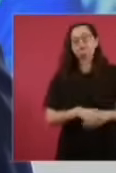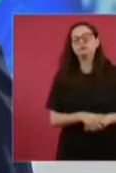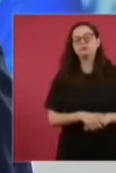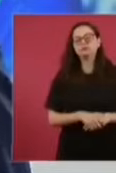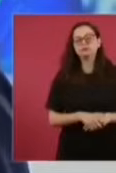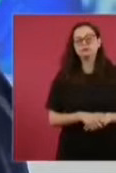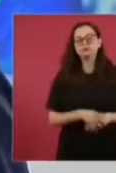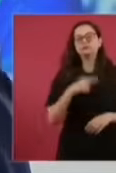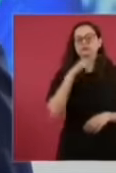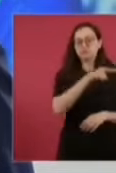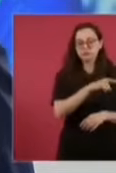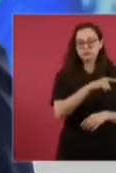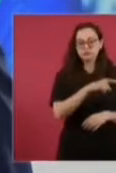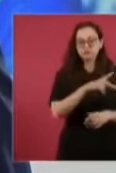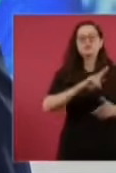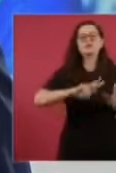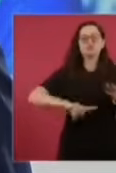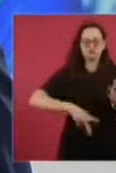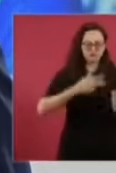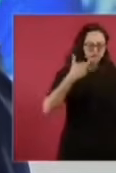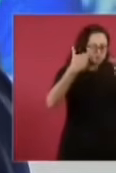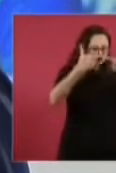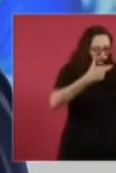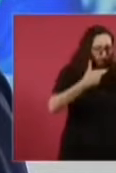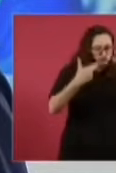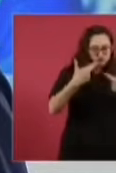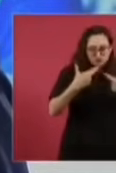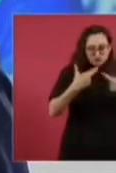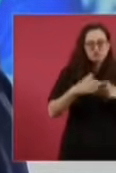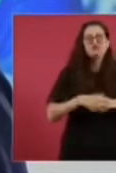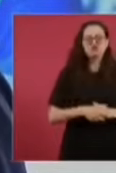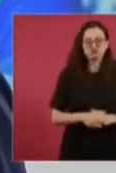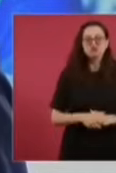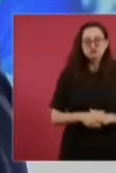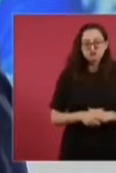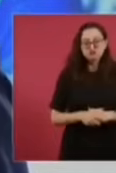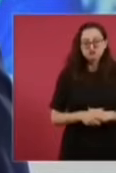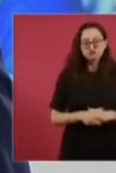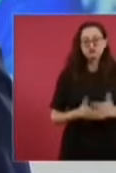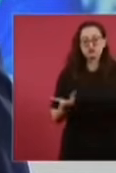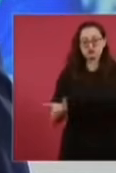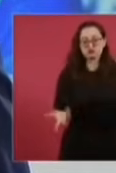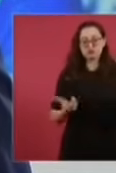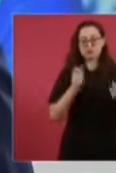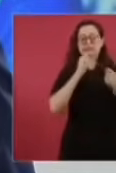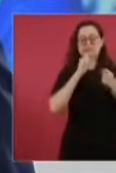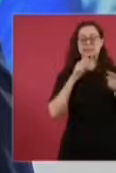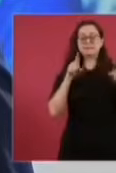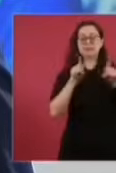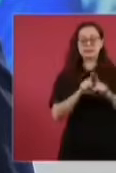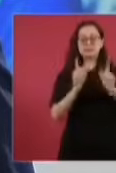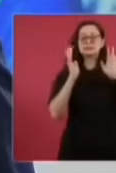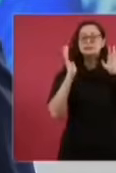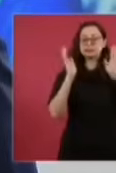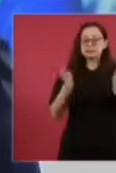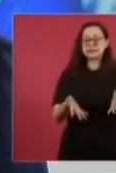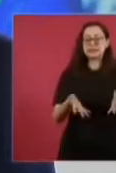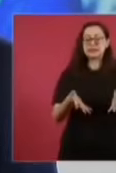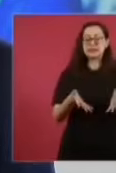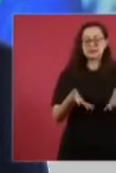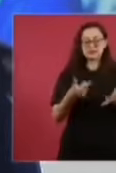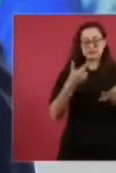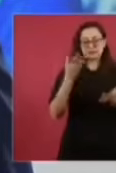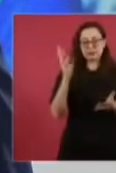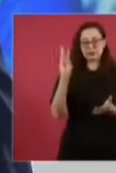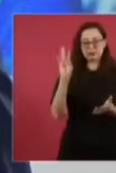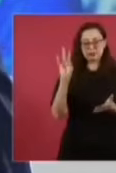Unidos confirmó la información y señaló que ya se había hecho incluso la verificación de